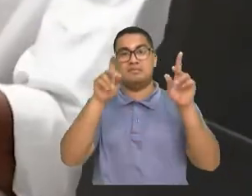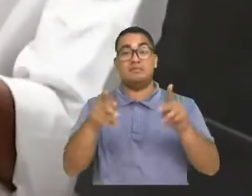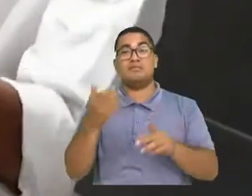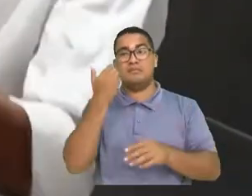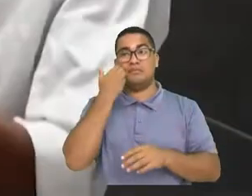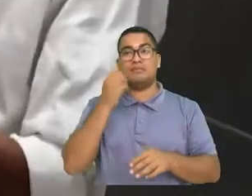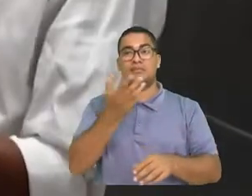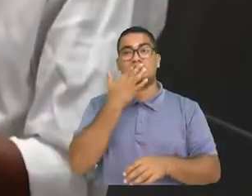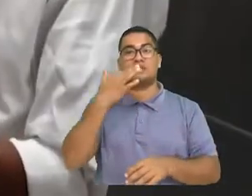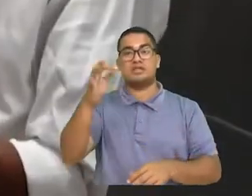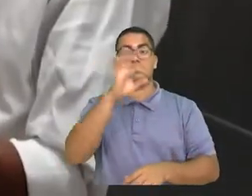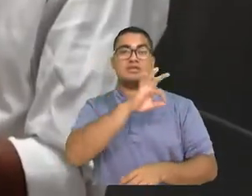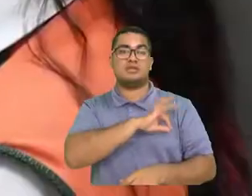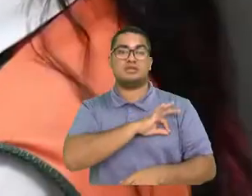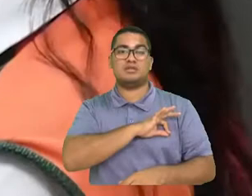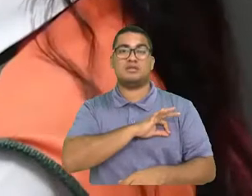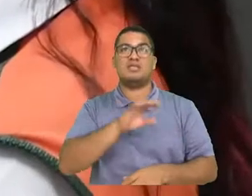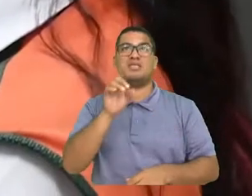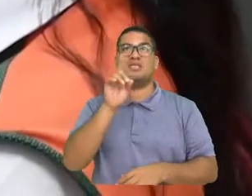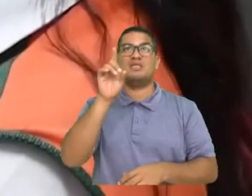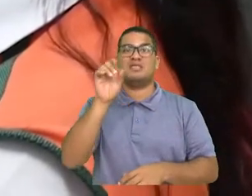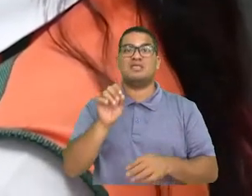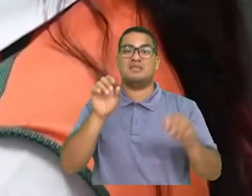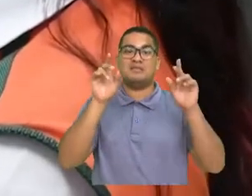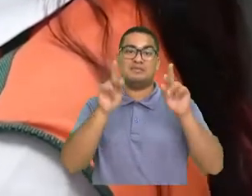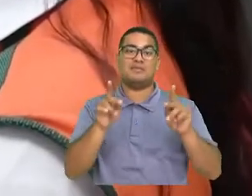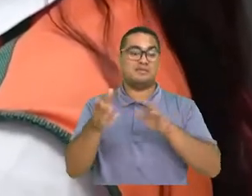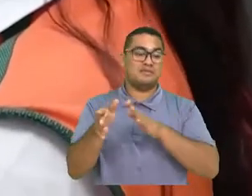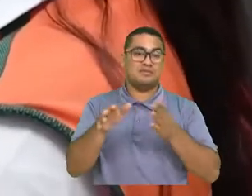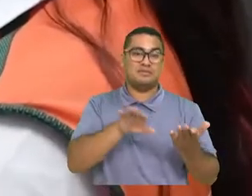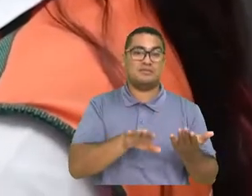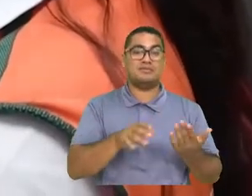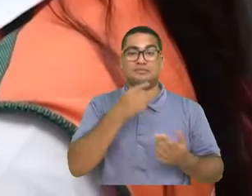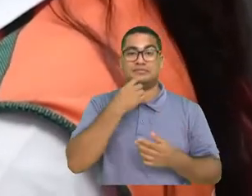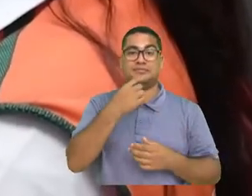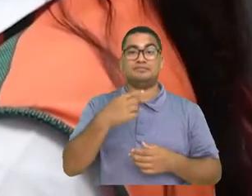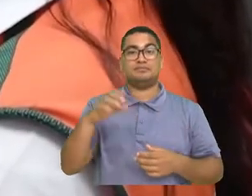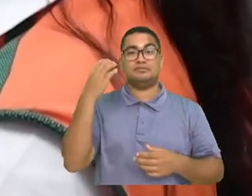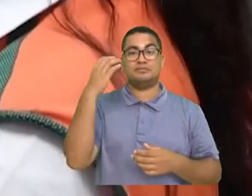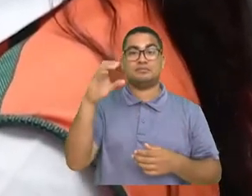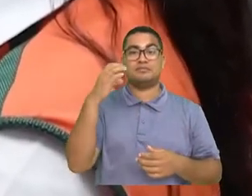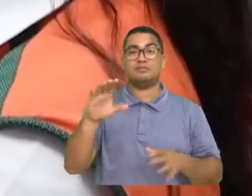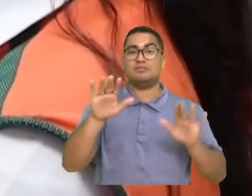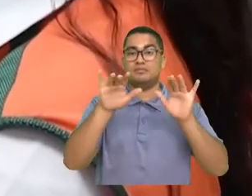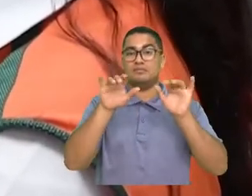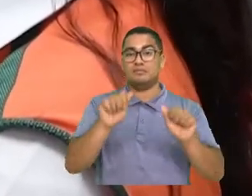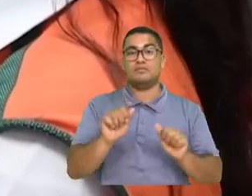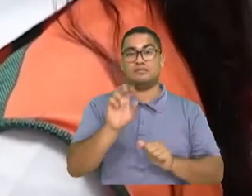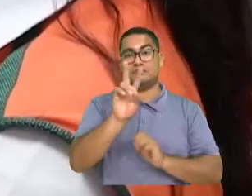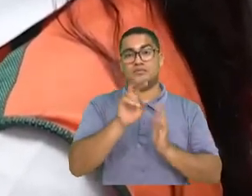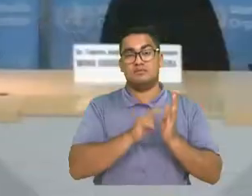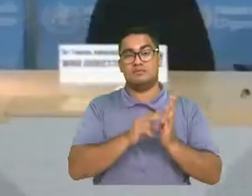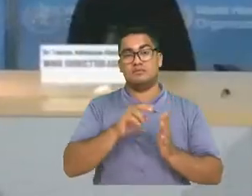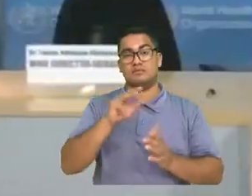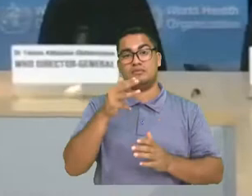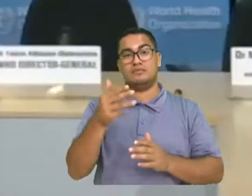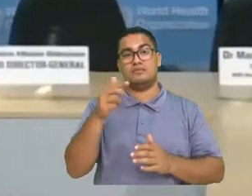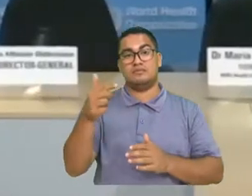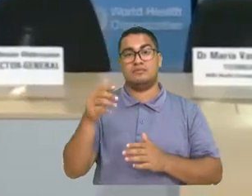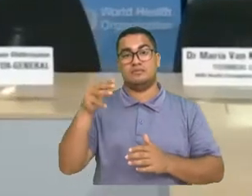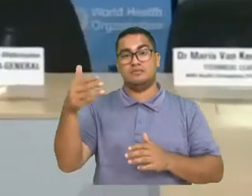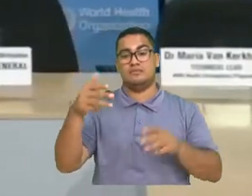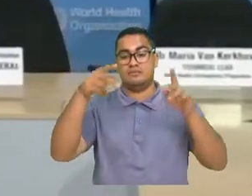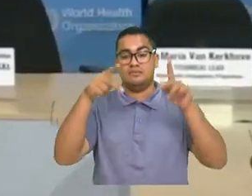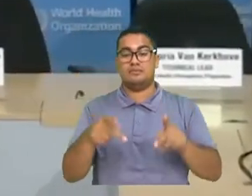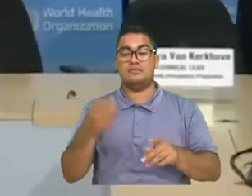con 10 decesos el mayor número de muertes en 24 horas y Colombia ya suma más de 2.979